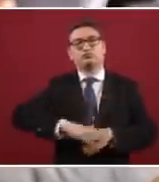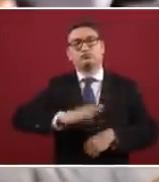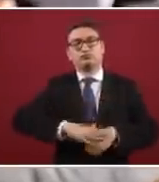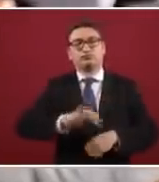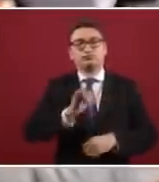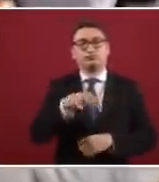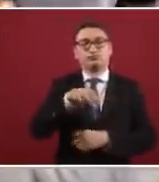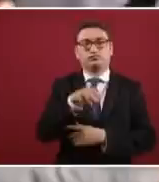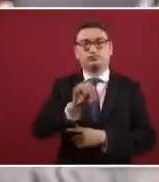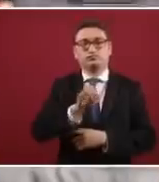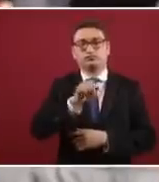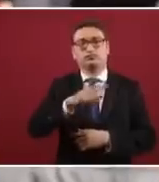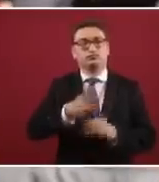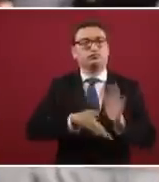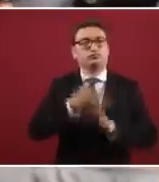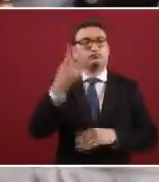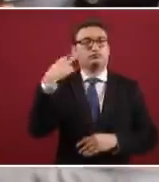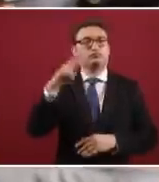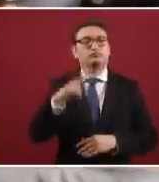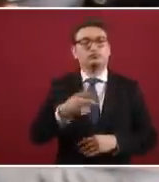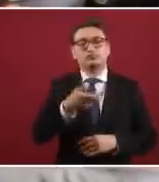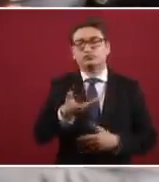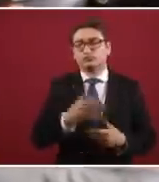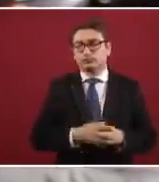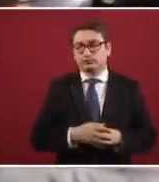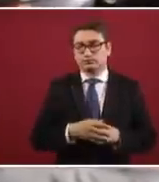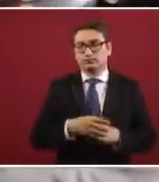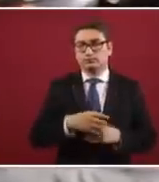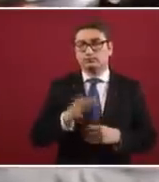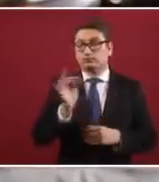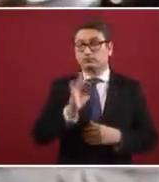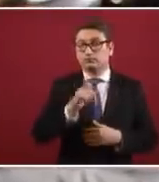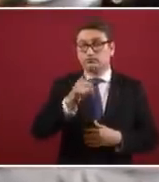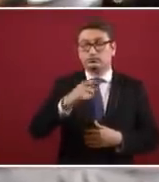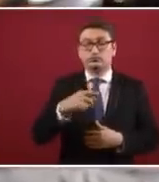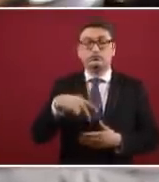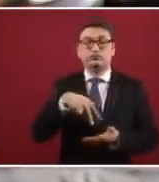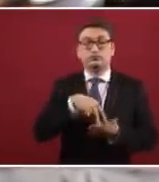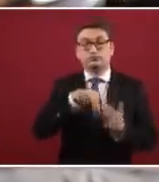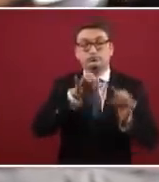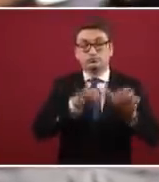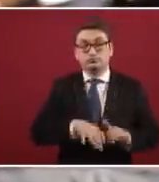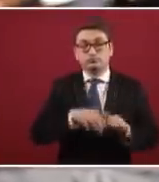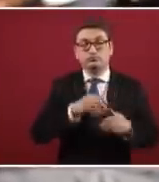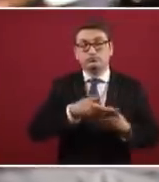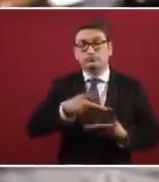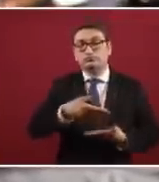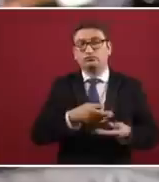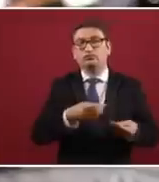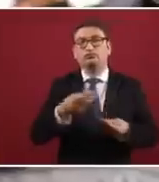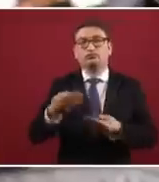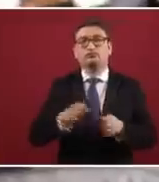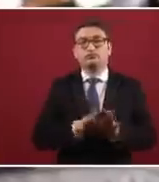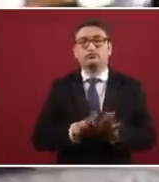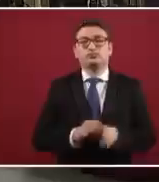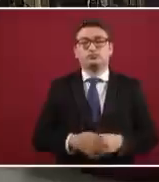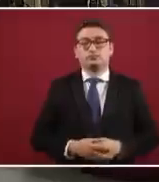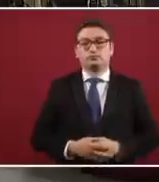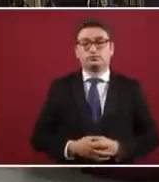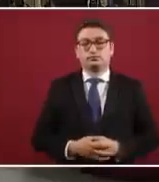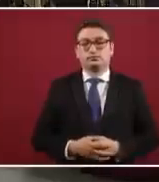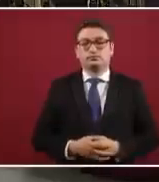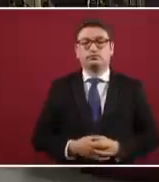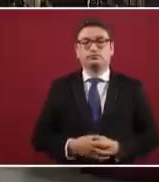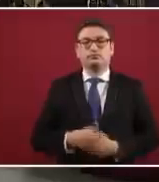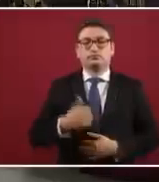el INE, evidentemente se va de viaje. Sí. Hay la posibilidad de que también haga una declaración por escrito. ¿Cuál sería el mecanismo? Bueno, aprovecho para decirle a